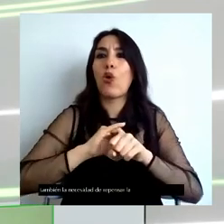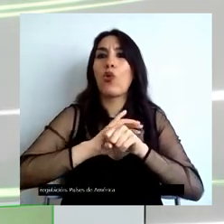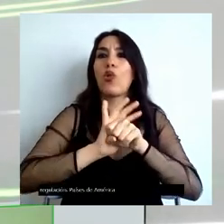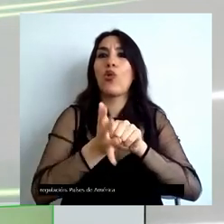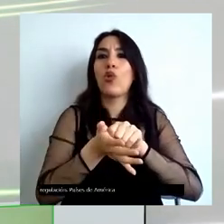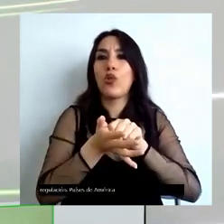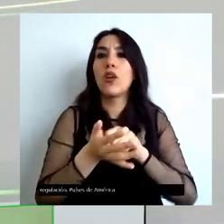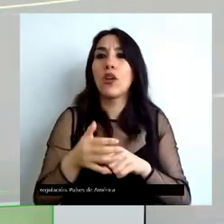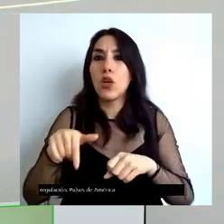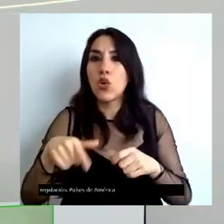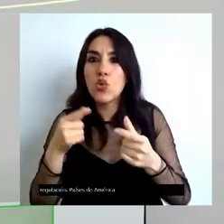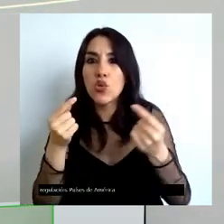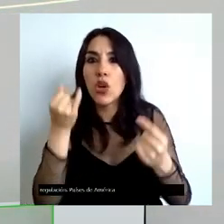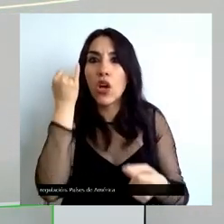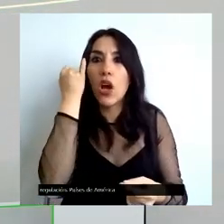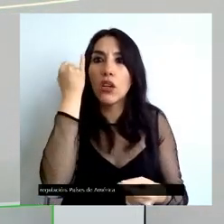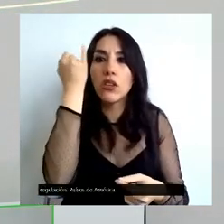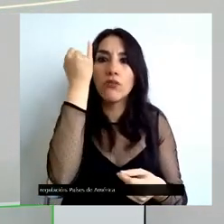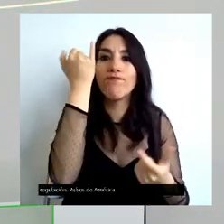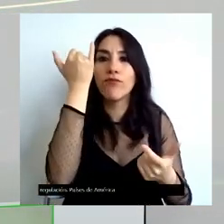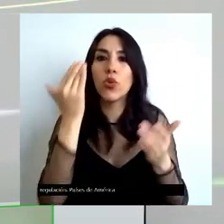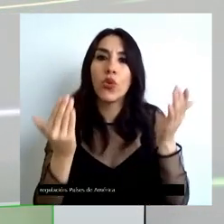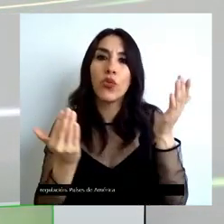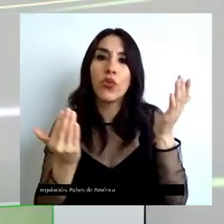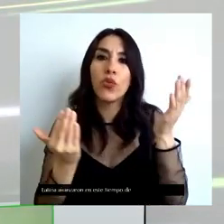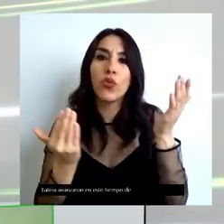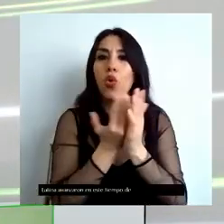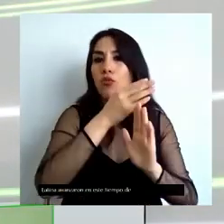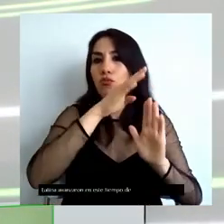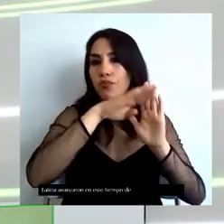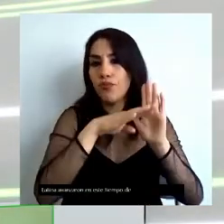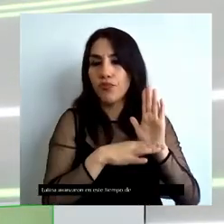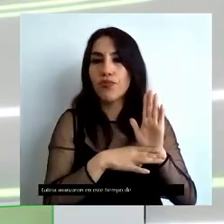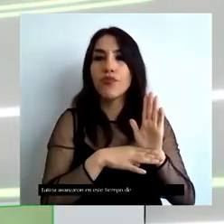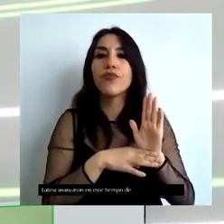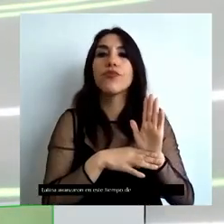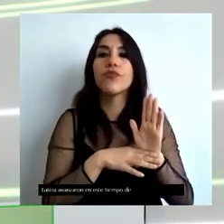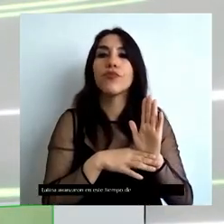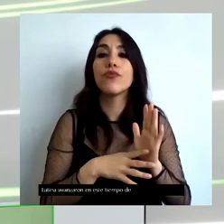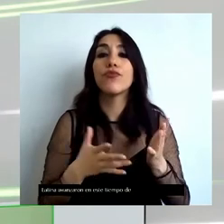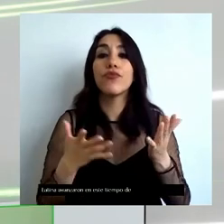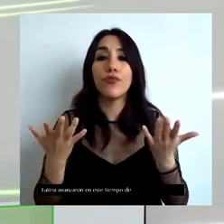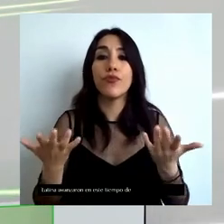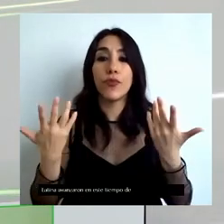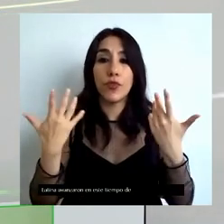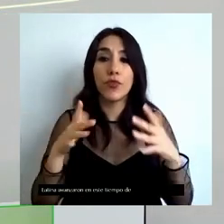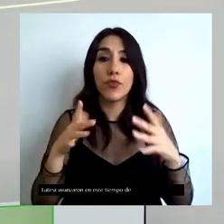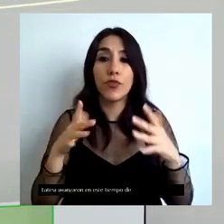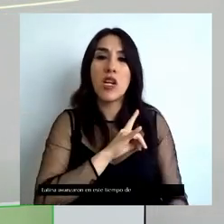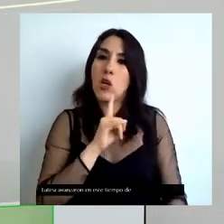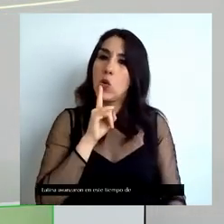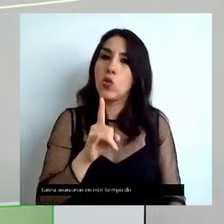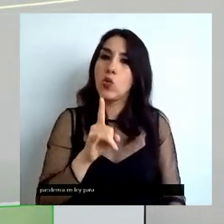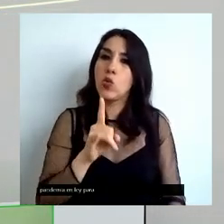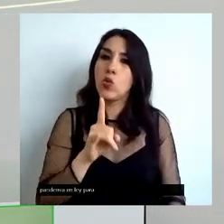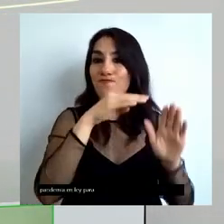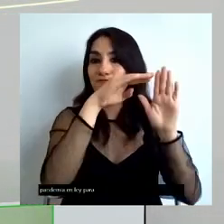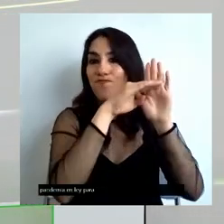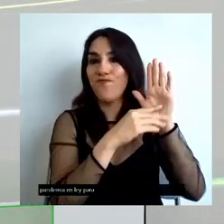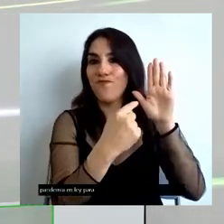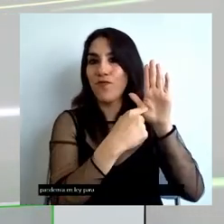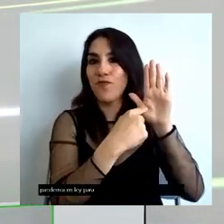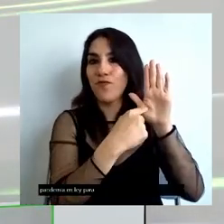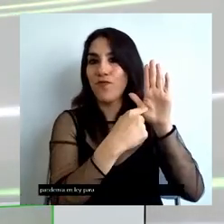teletrabajo. Chile adoptó una ley justo cuando estaba empezando la pandemia, pero acá en el Cono Sur, por